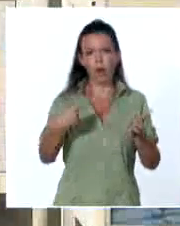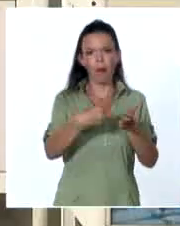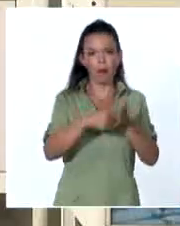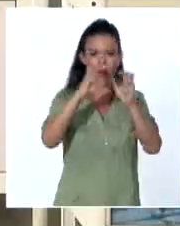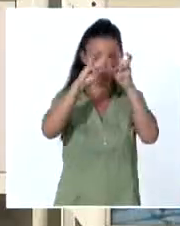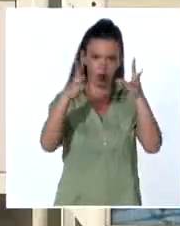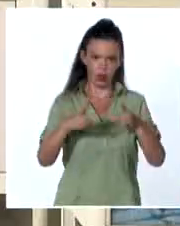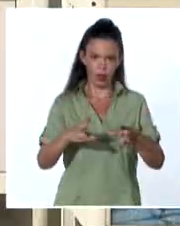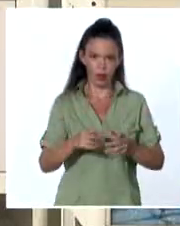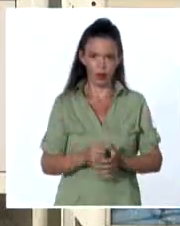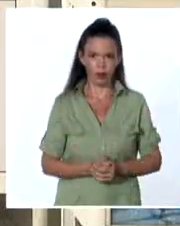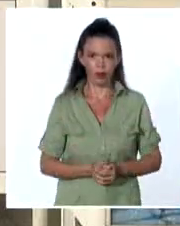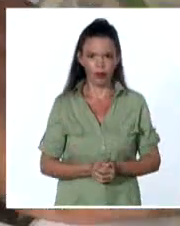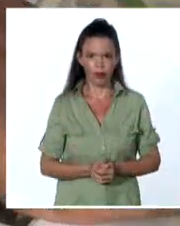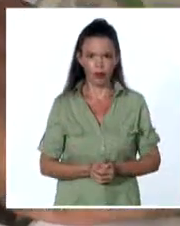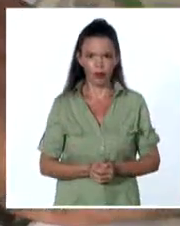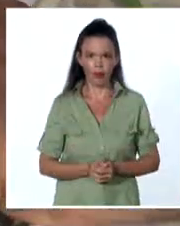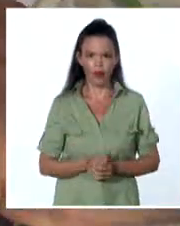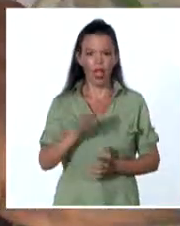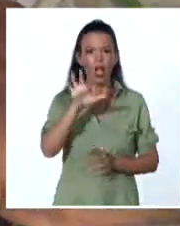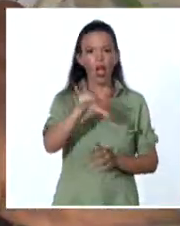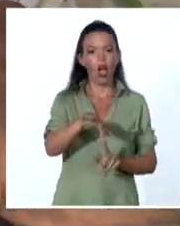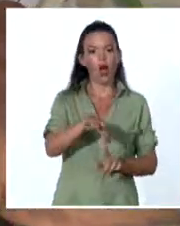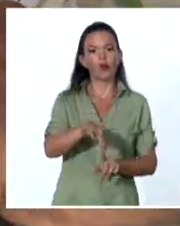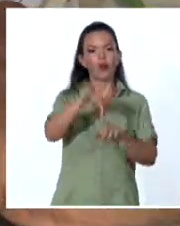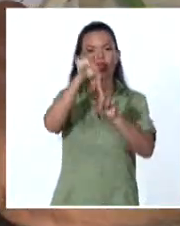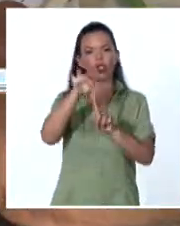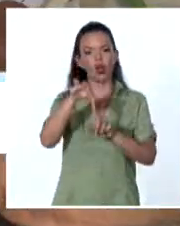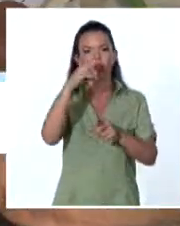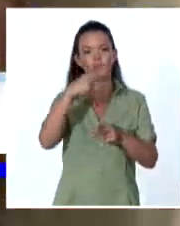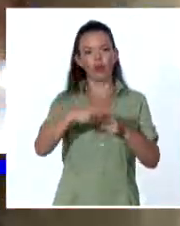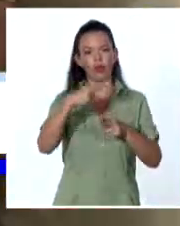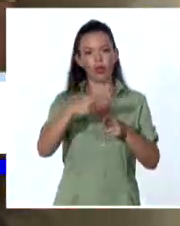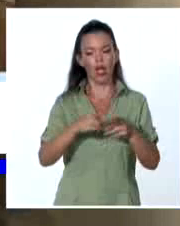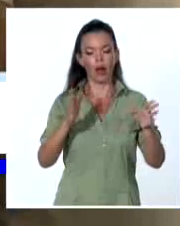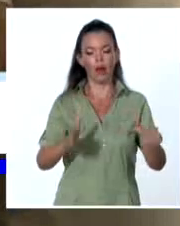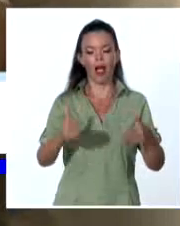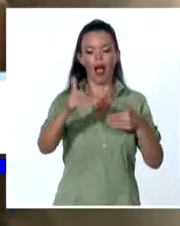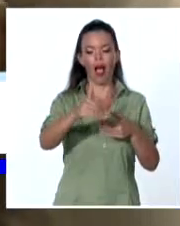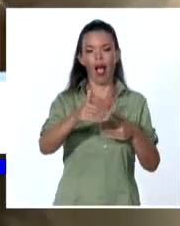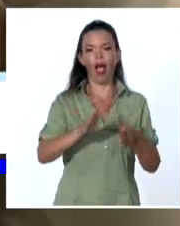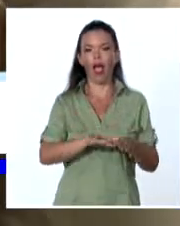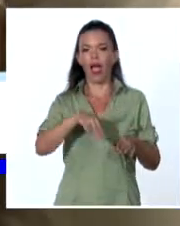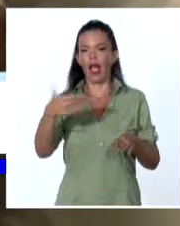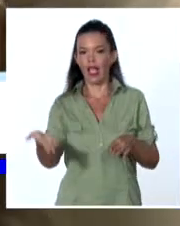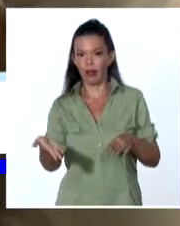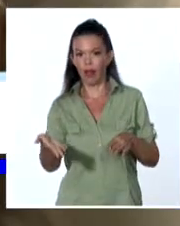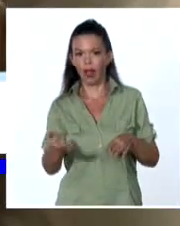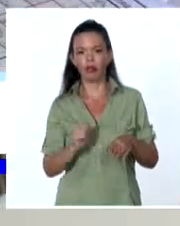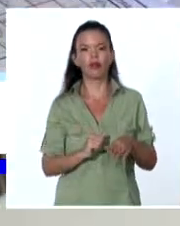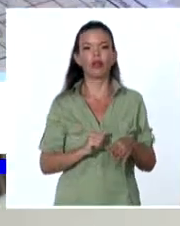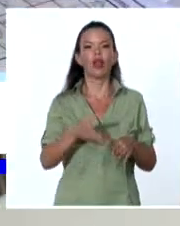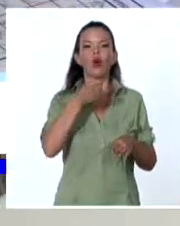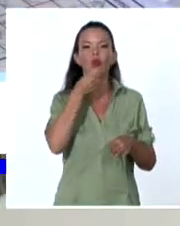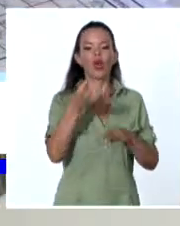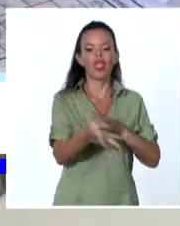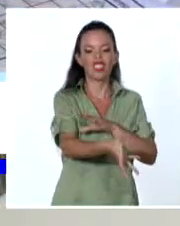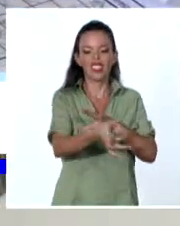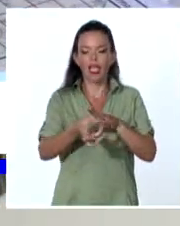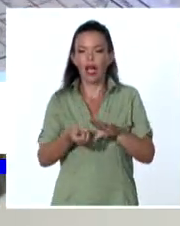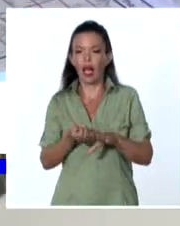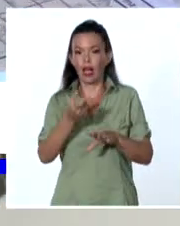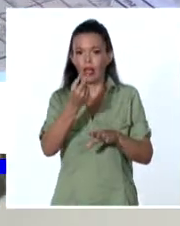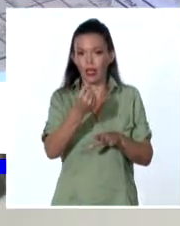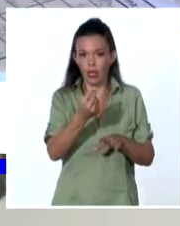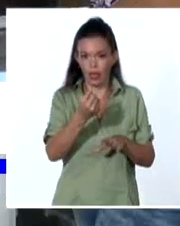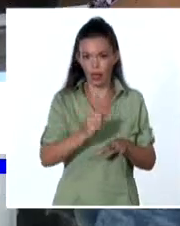La opción de caja extra permite el acceso a la extracción de efectivo sin necesidad de presentarse físicamente en un cajero o